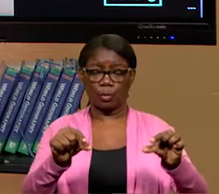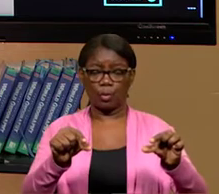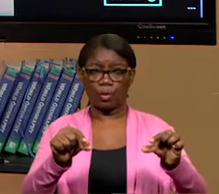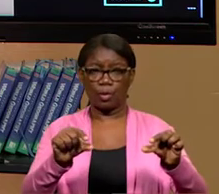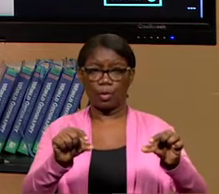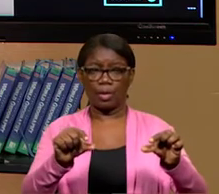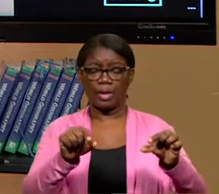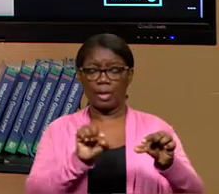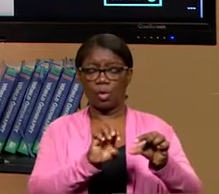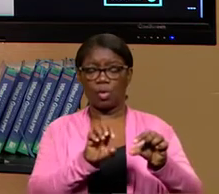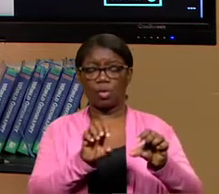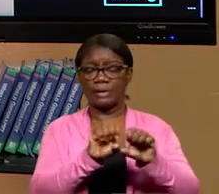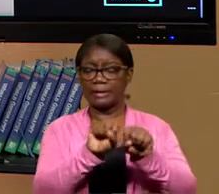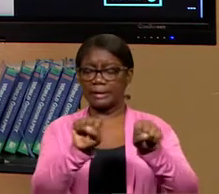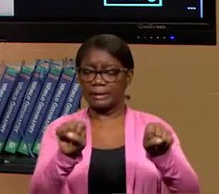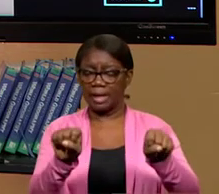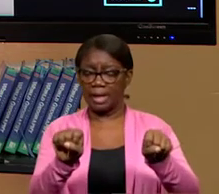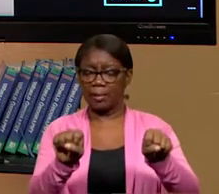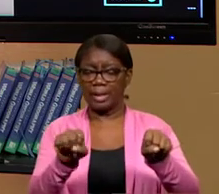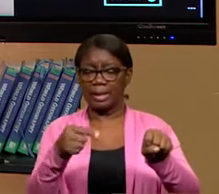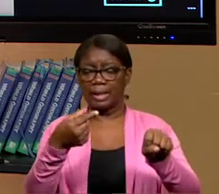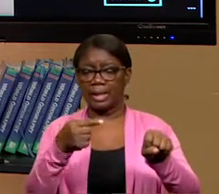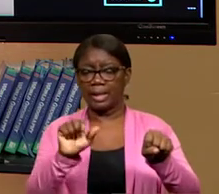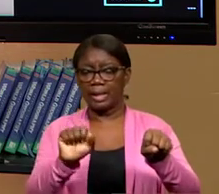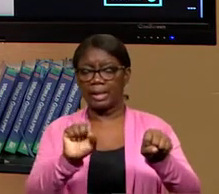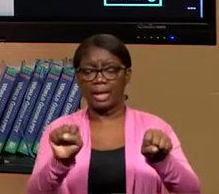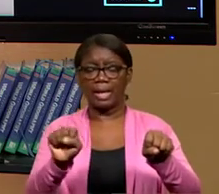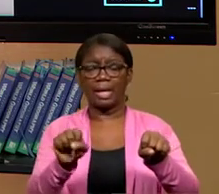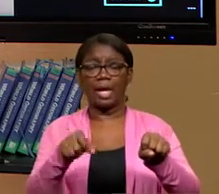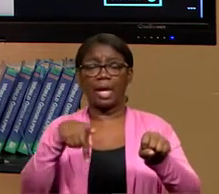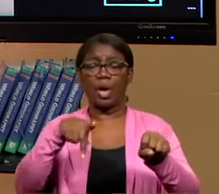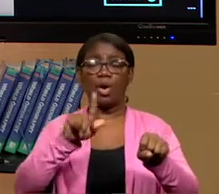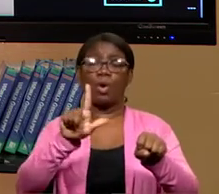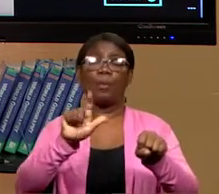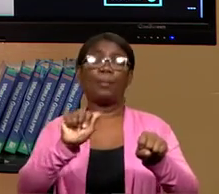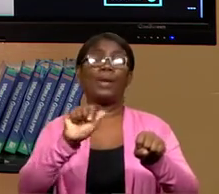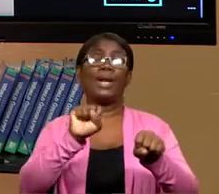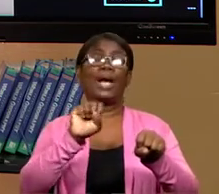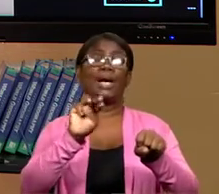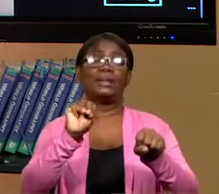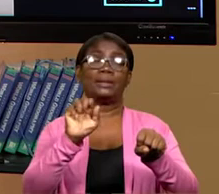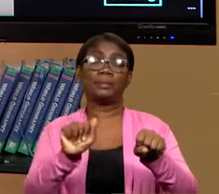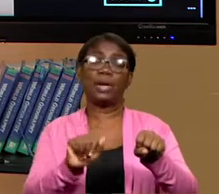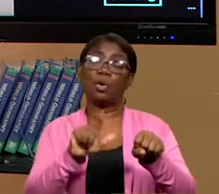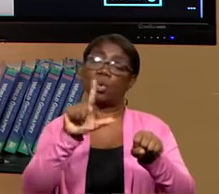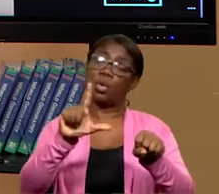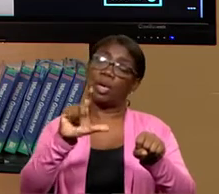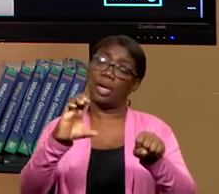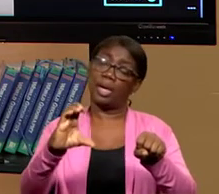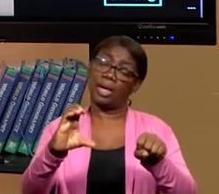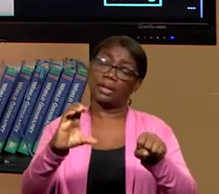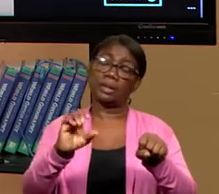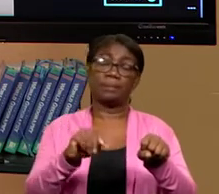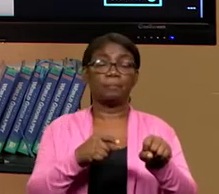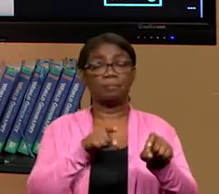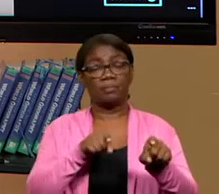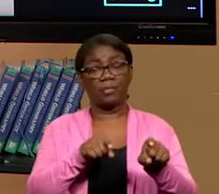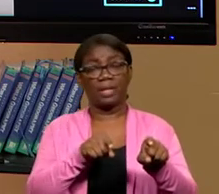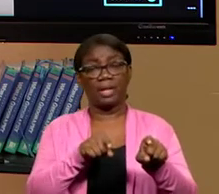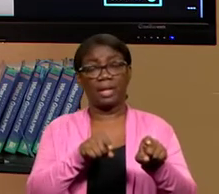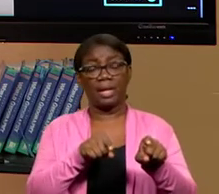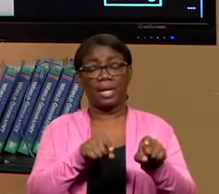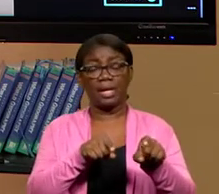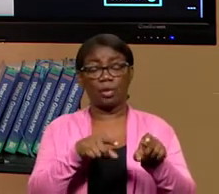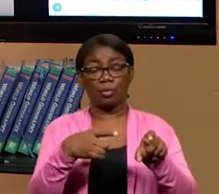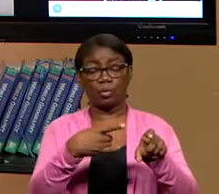o ese sistema de gas o plasma o tipo LED. Normalmente ellos se encargan de